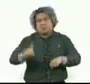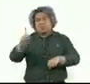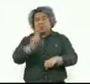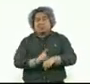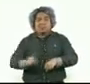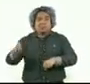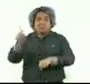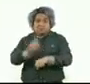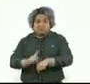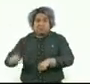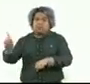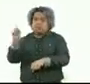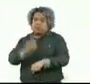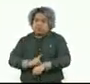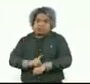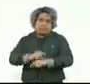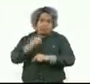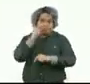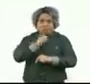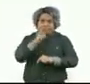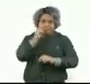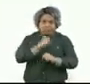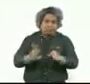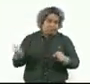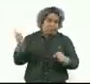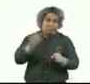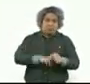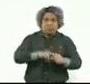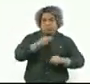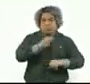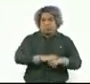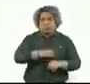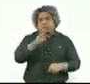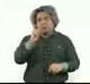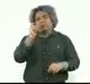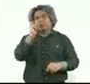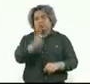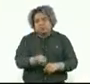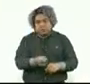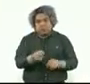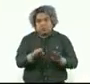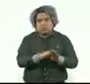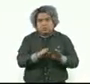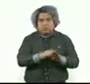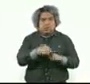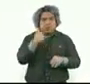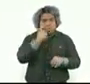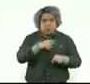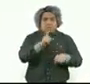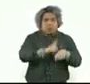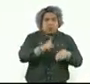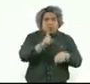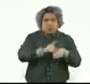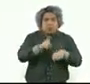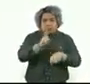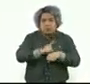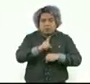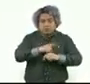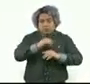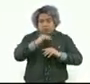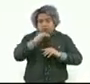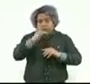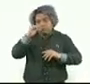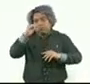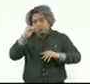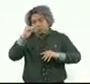hospitalaria. 3 meses completos. Eso significa que aún a un nivel menor de ingresos diario, pues todos los días está subiendo la ocupación y llegas a los niveles que llegamos